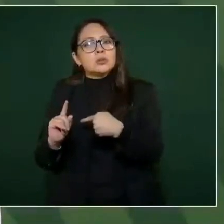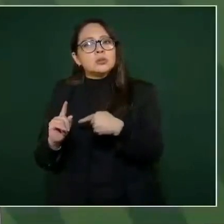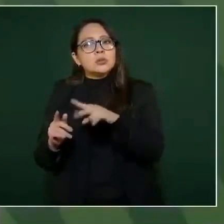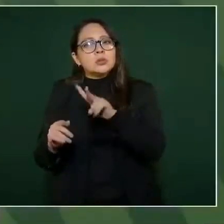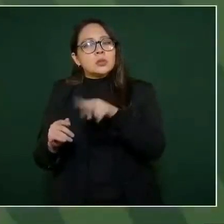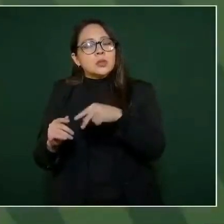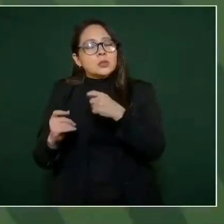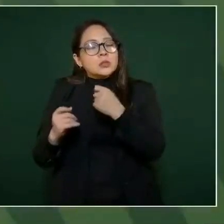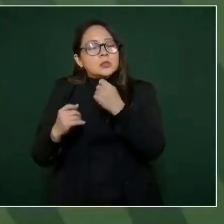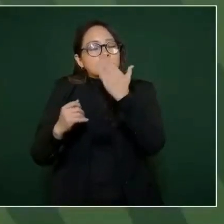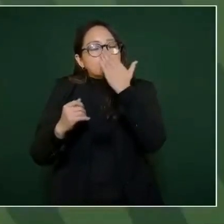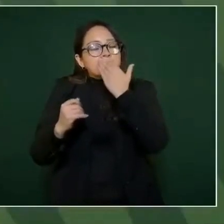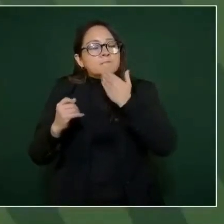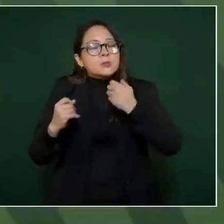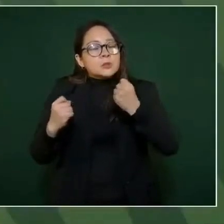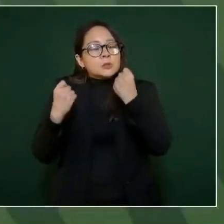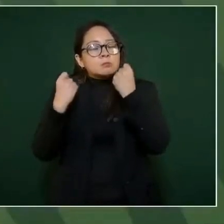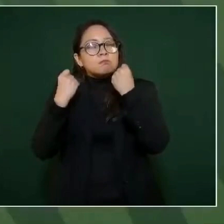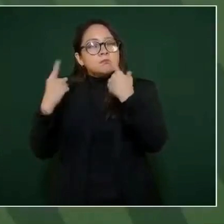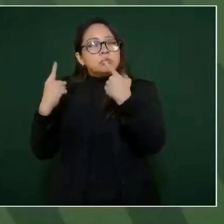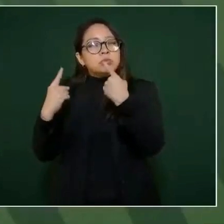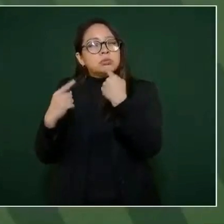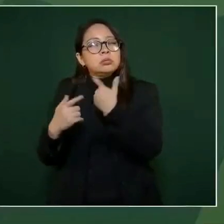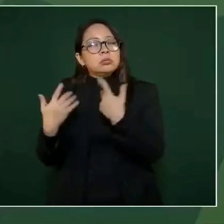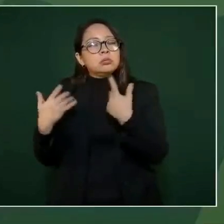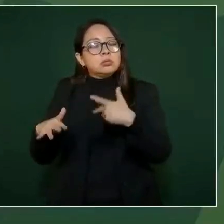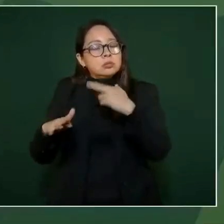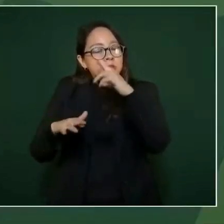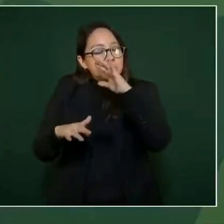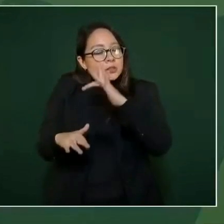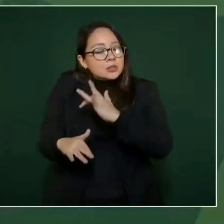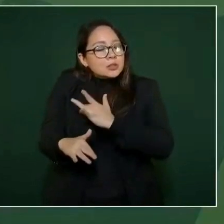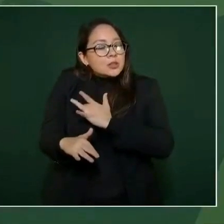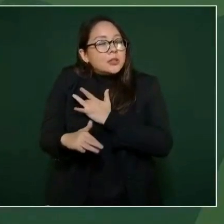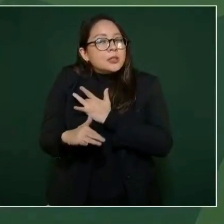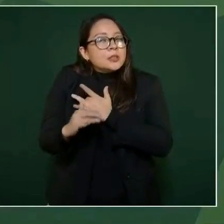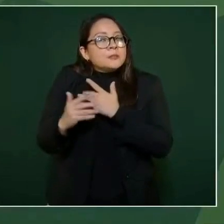democracia. Y viene la revolución